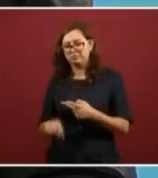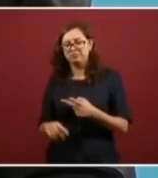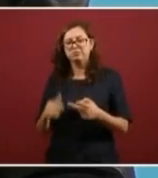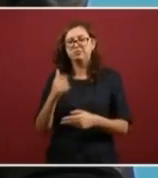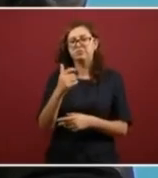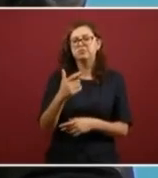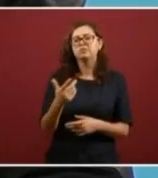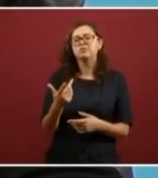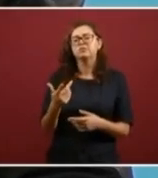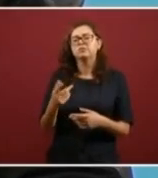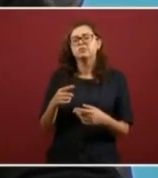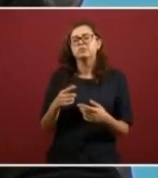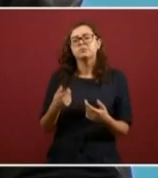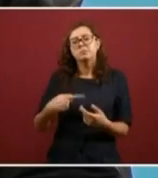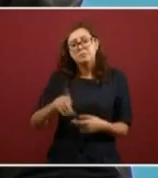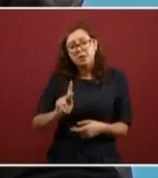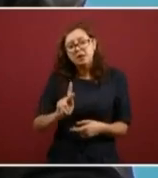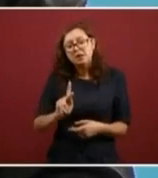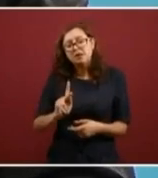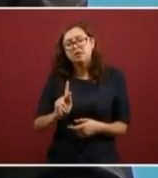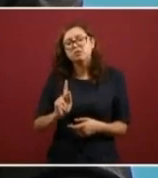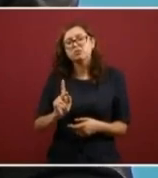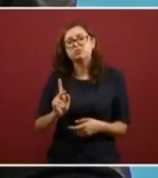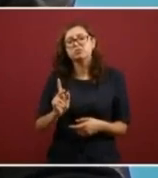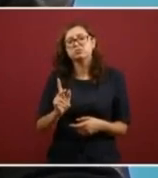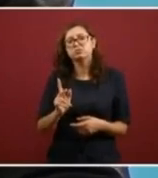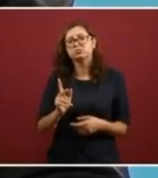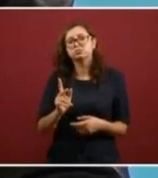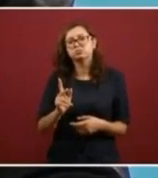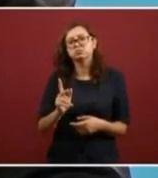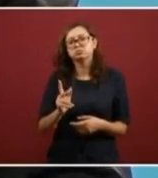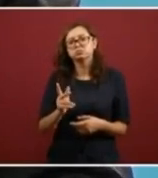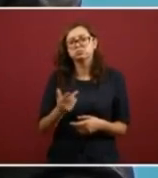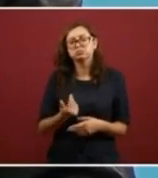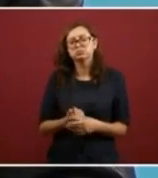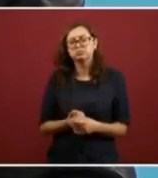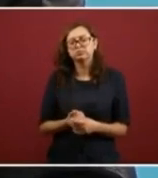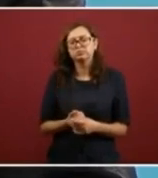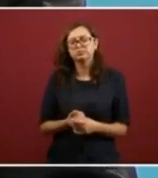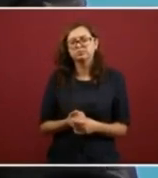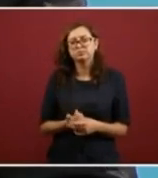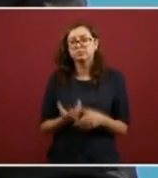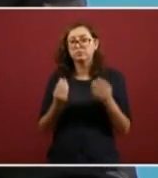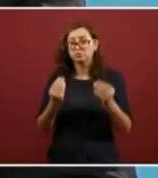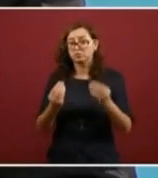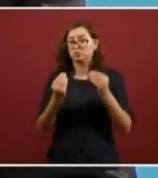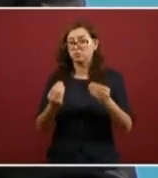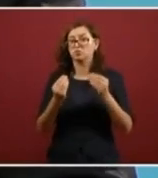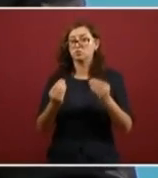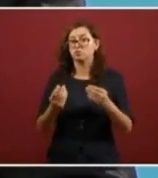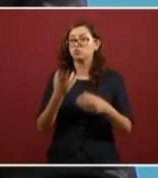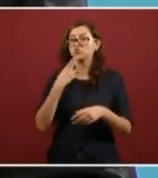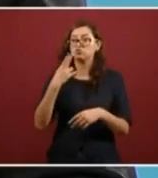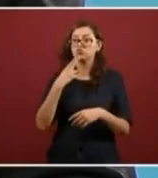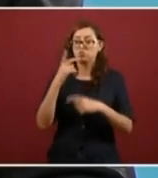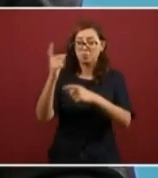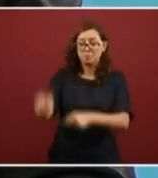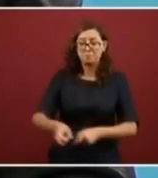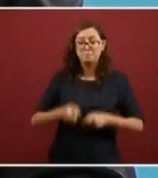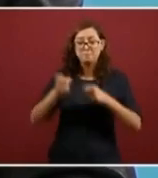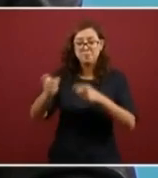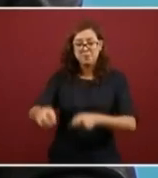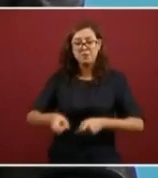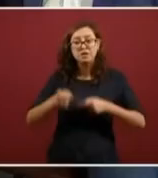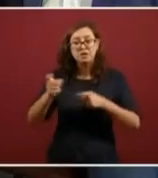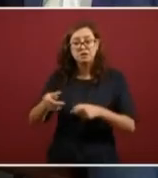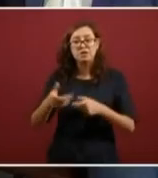pesqueras. Sin embargo, a pesar de la gran producción pesquera nacional que tenemos, a